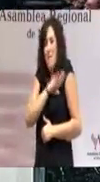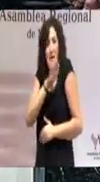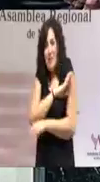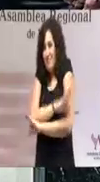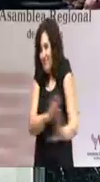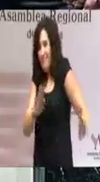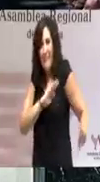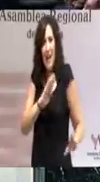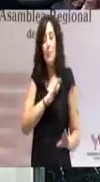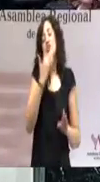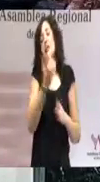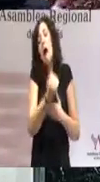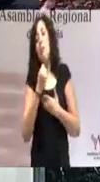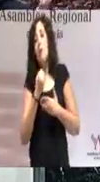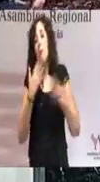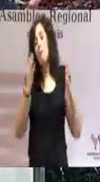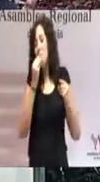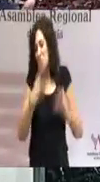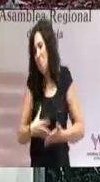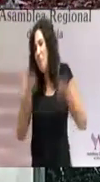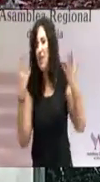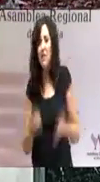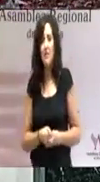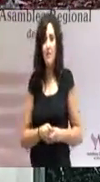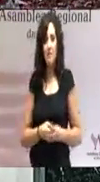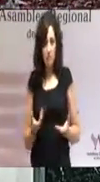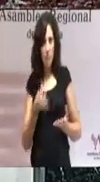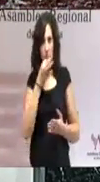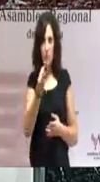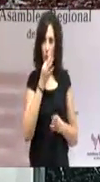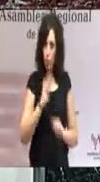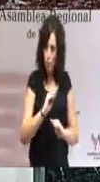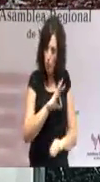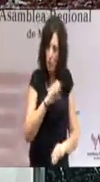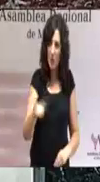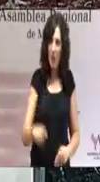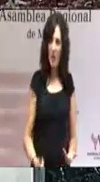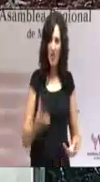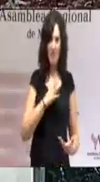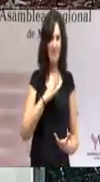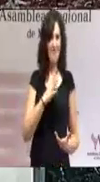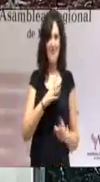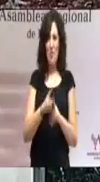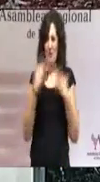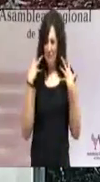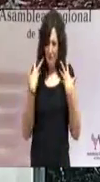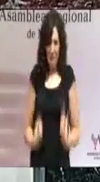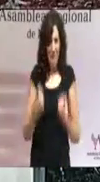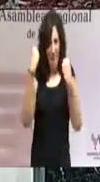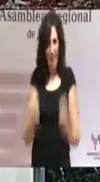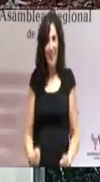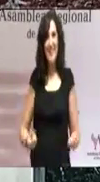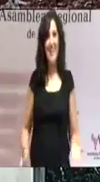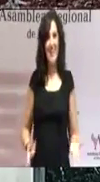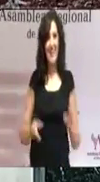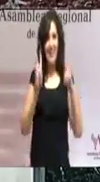si echamos una mano, pues no vendría mal. Ese es su discurso, señor presidente. ¿Qué discurso más decepcionante para el timonel,